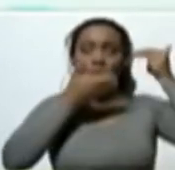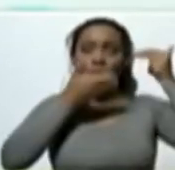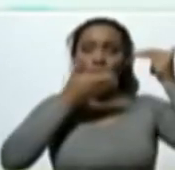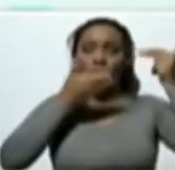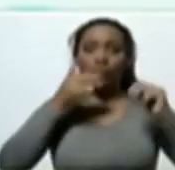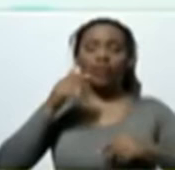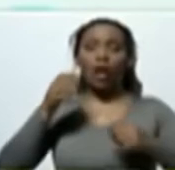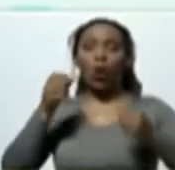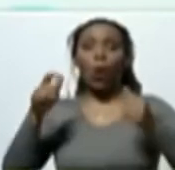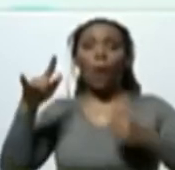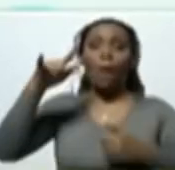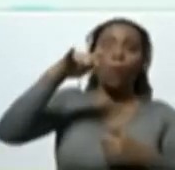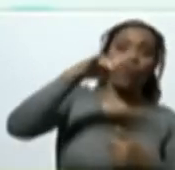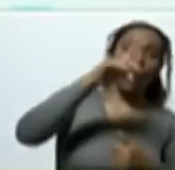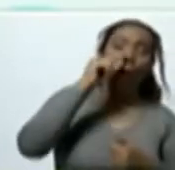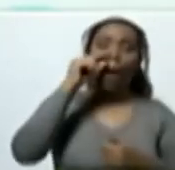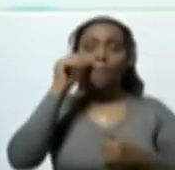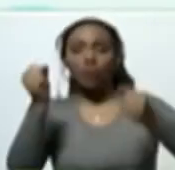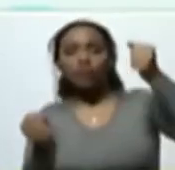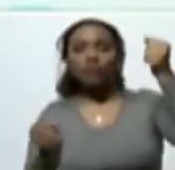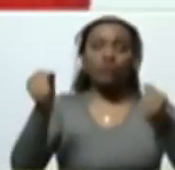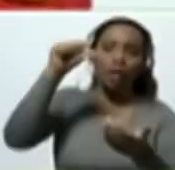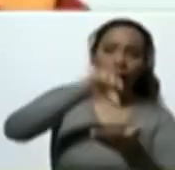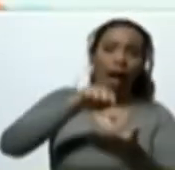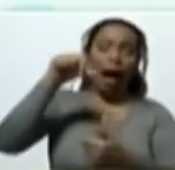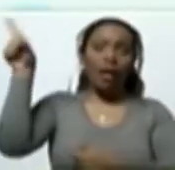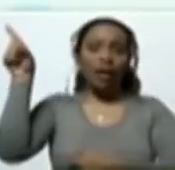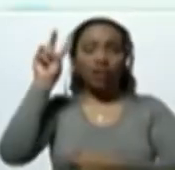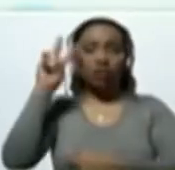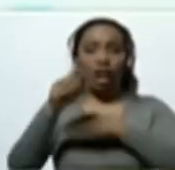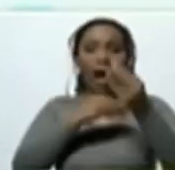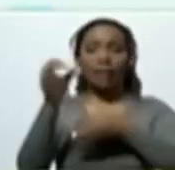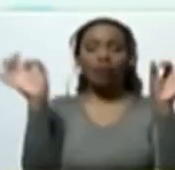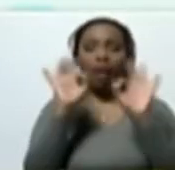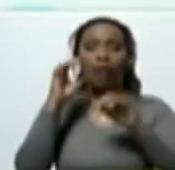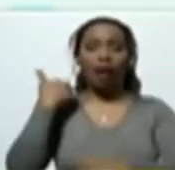pilotos venezolanos e iraníes en Venezuela y nadie hace nada en Argentina.